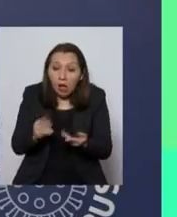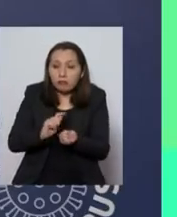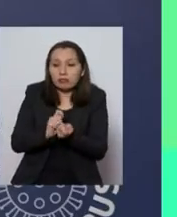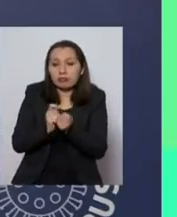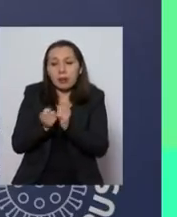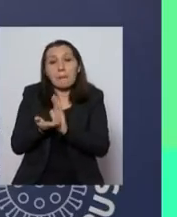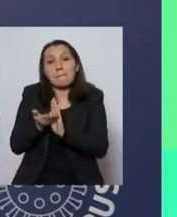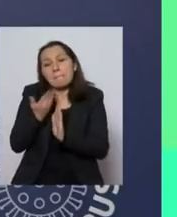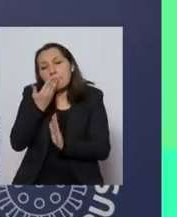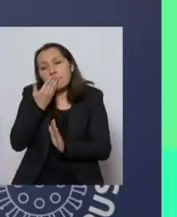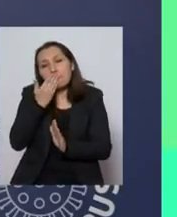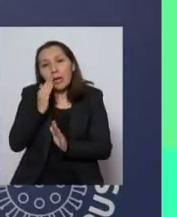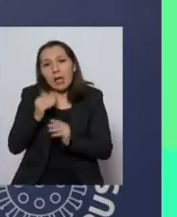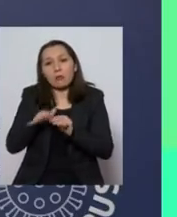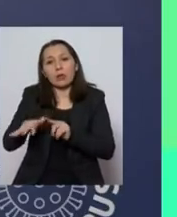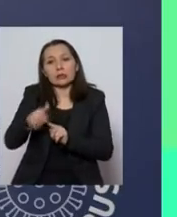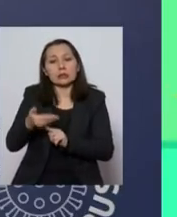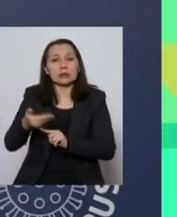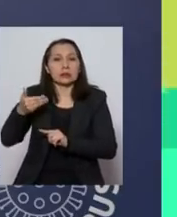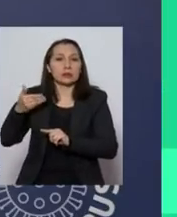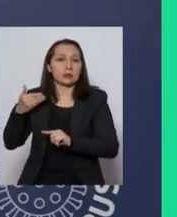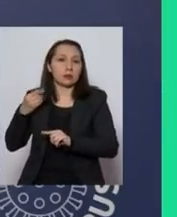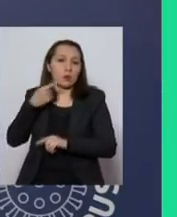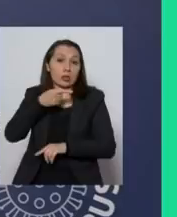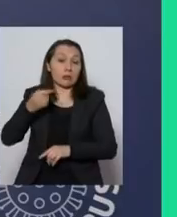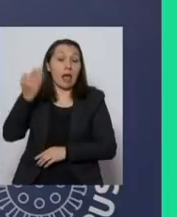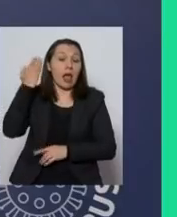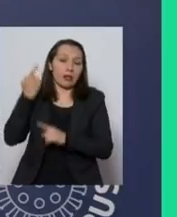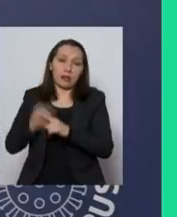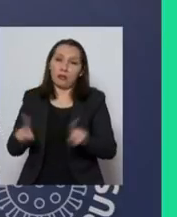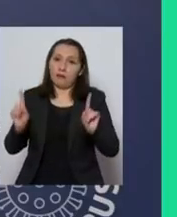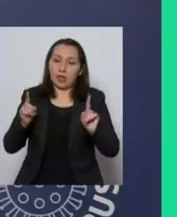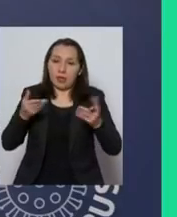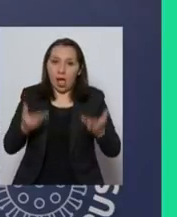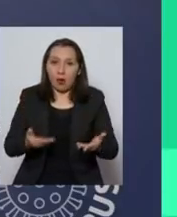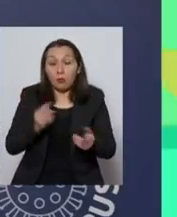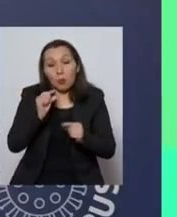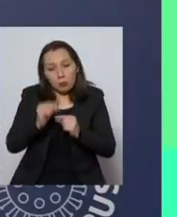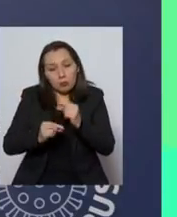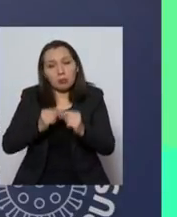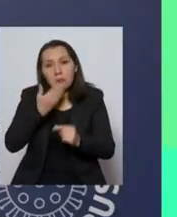en relación a la situación que teníamos hace una semana atrás.